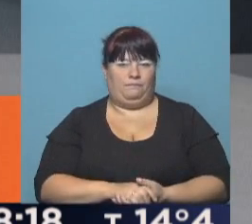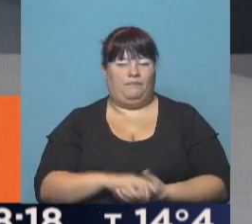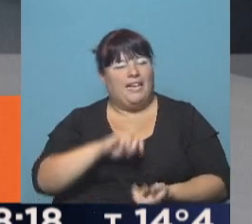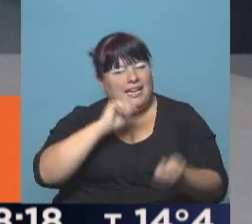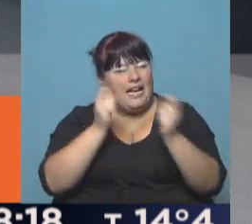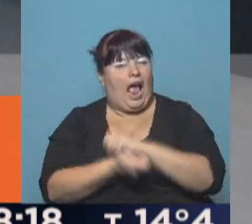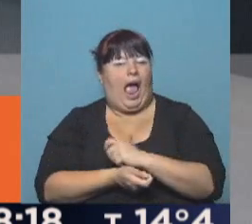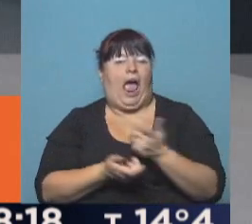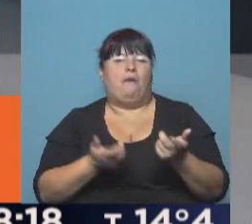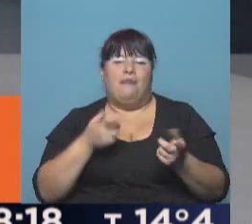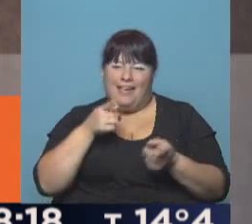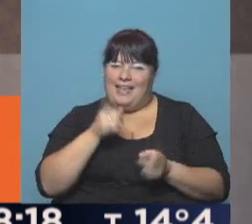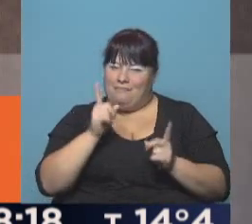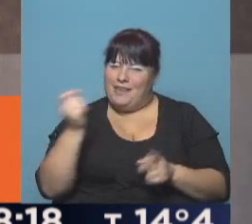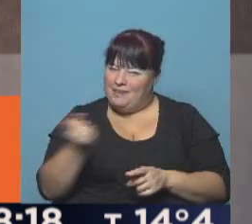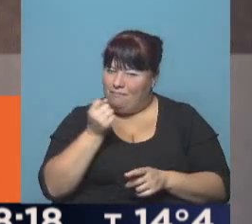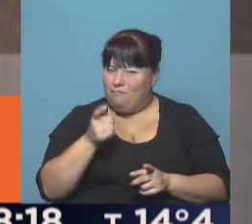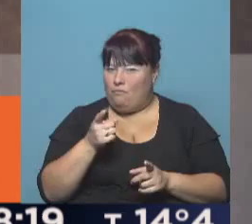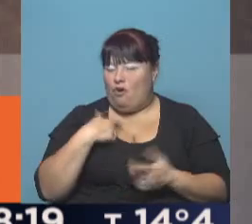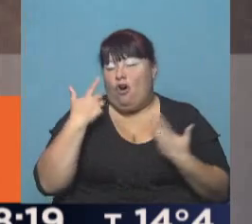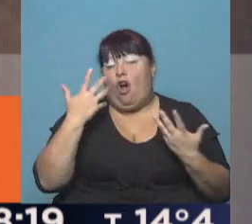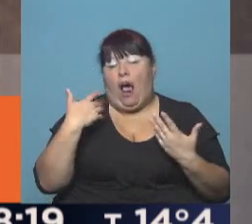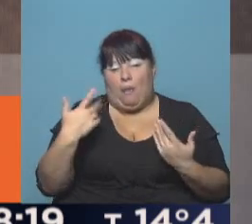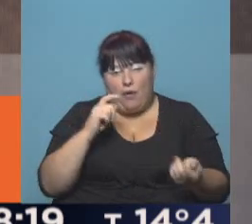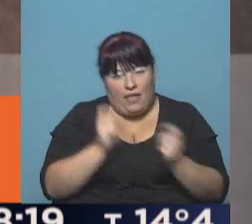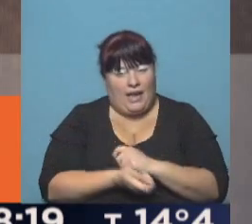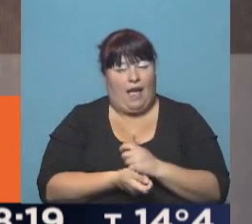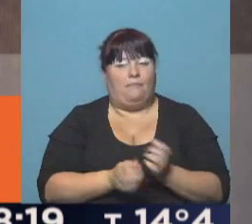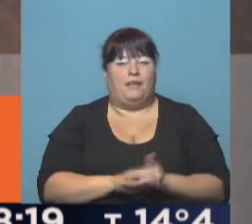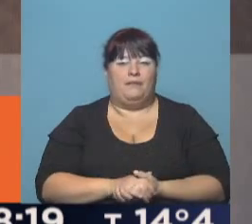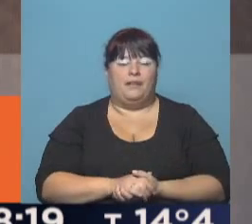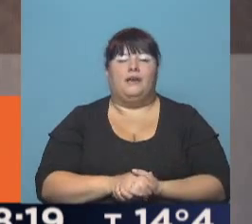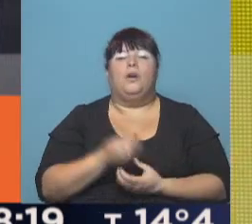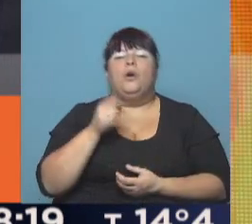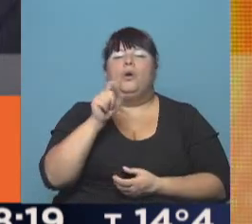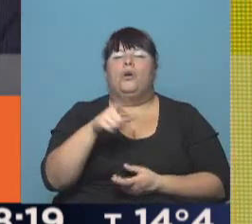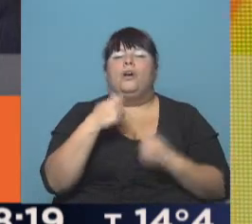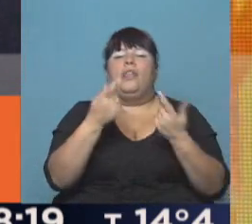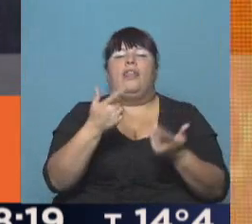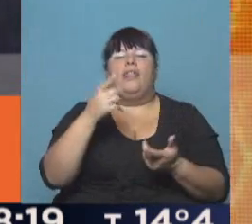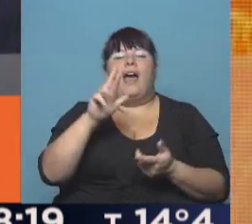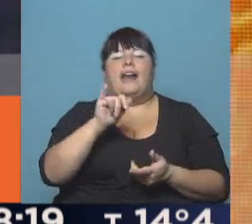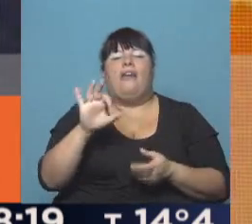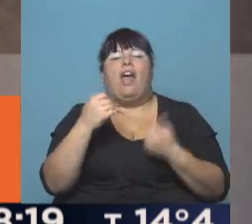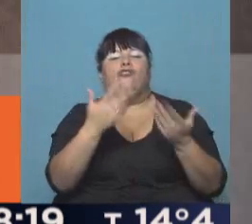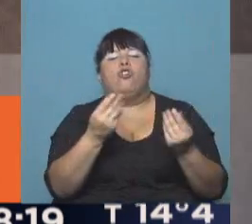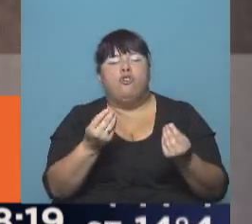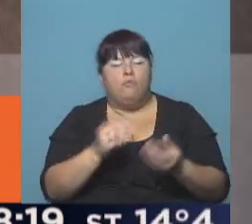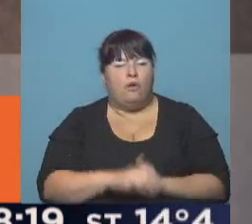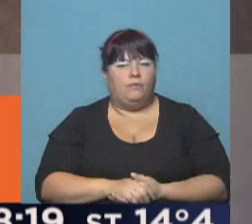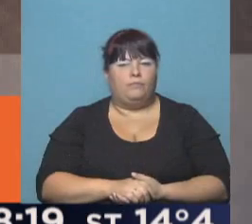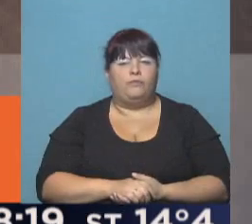transformaciones que es lo que espero que pueda pasar florence urban 2 o